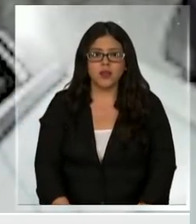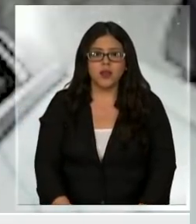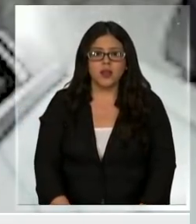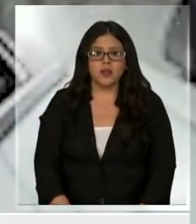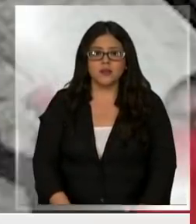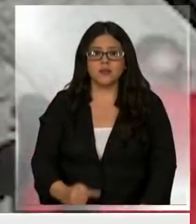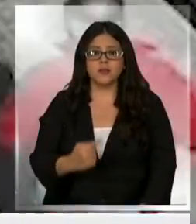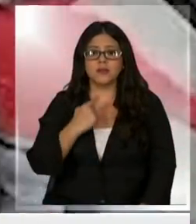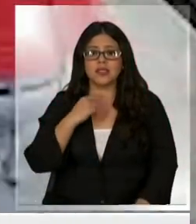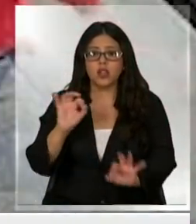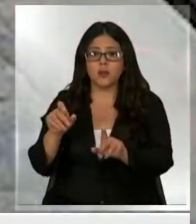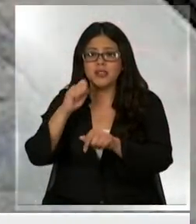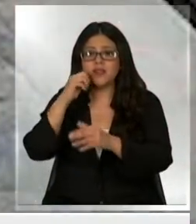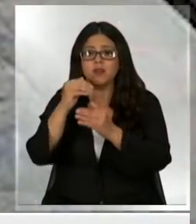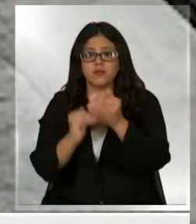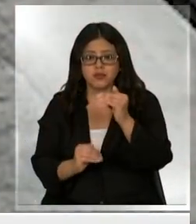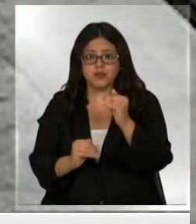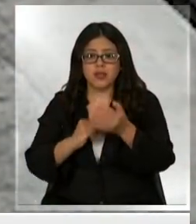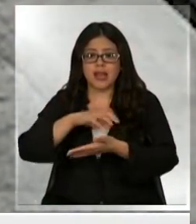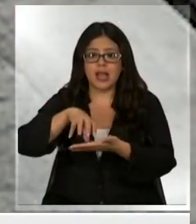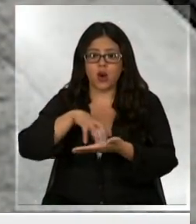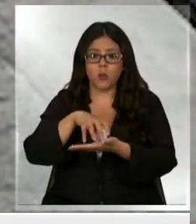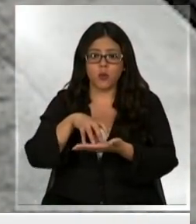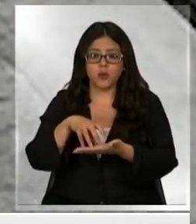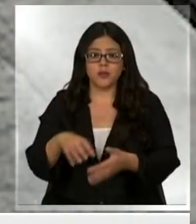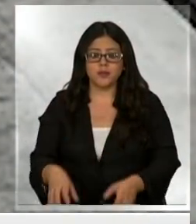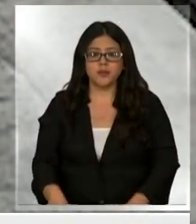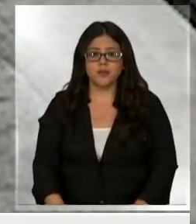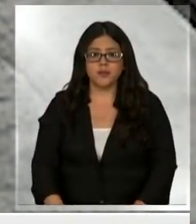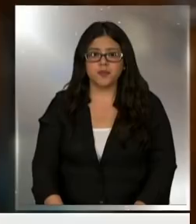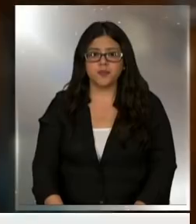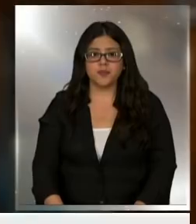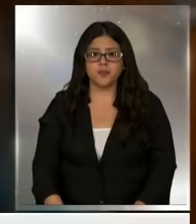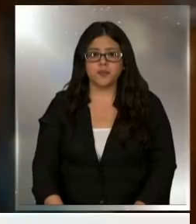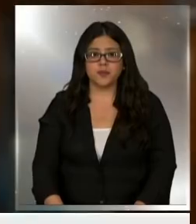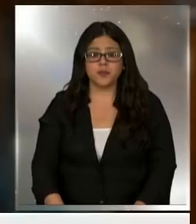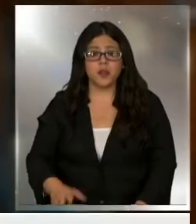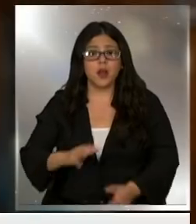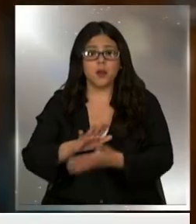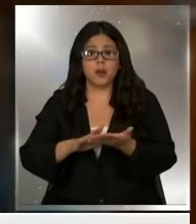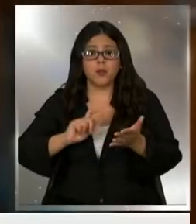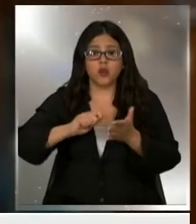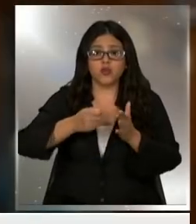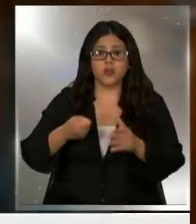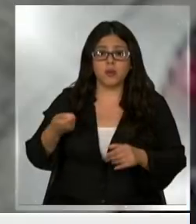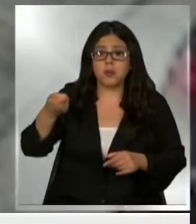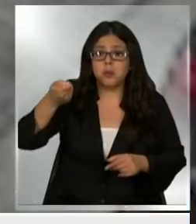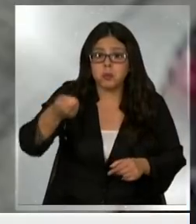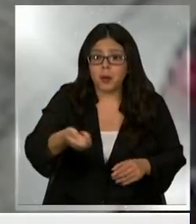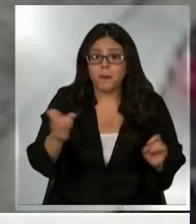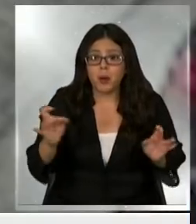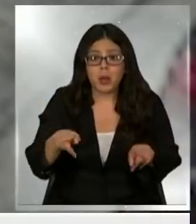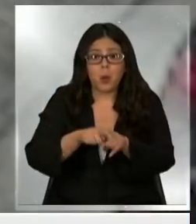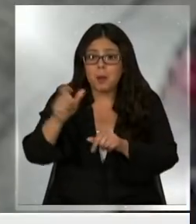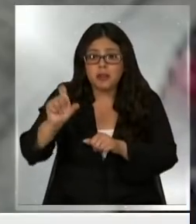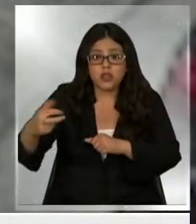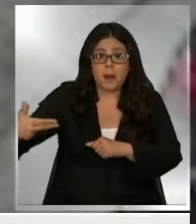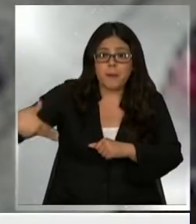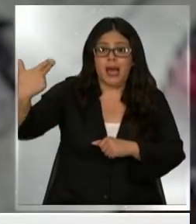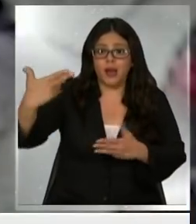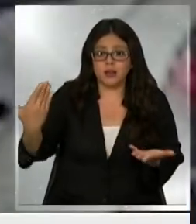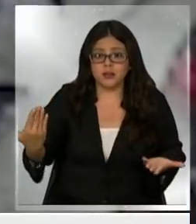Quinta Normal, desigualdad comunal. A lo mejor el tipo, si le checo la llave, igual me hubiese pegado un balazo.